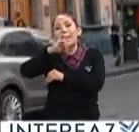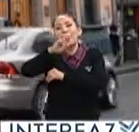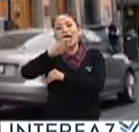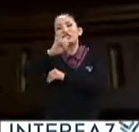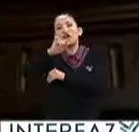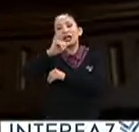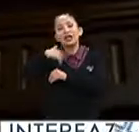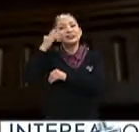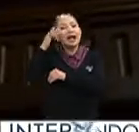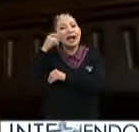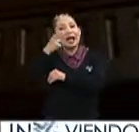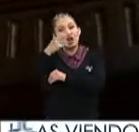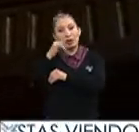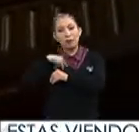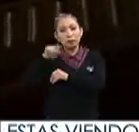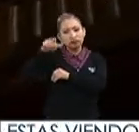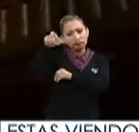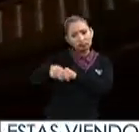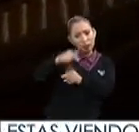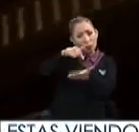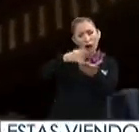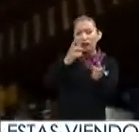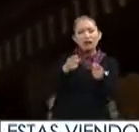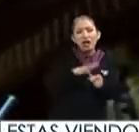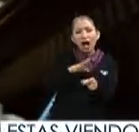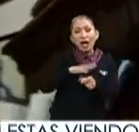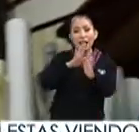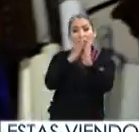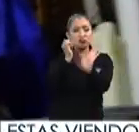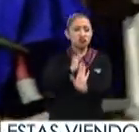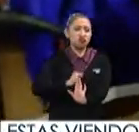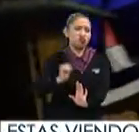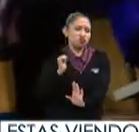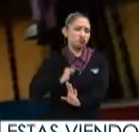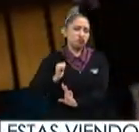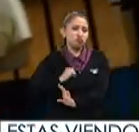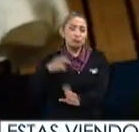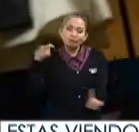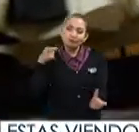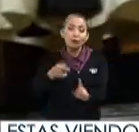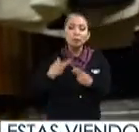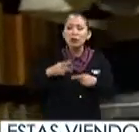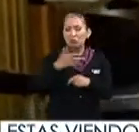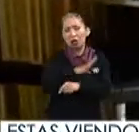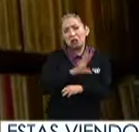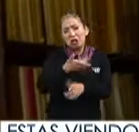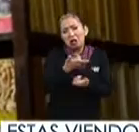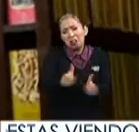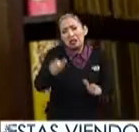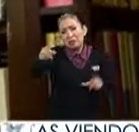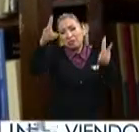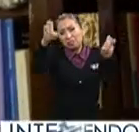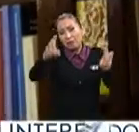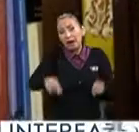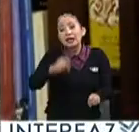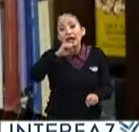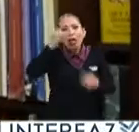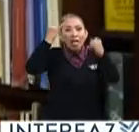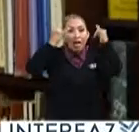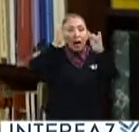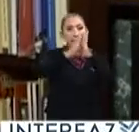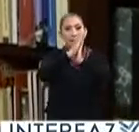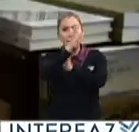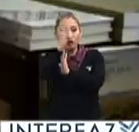Jerónimo. El lugar se ha caracterizado por contar con libros antiguos, dirigidos al público en general, pero en especial a creadores